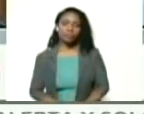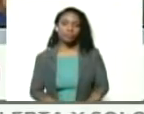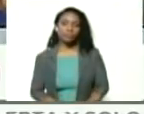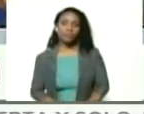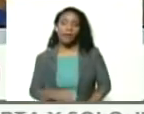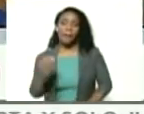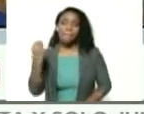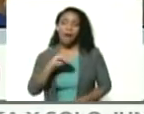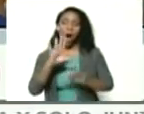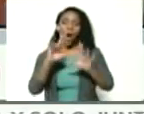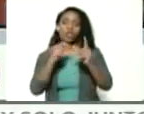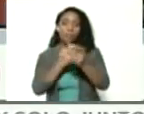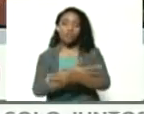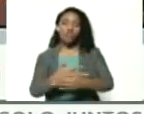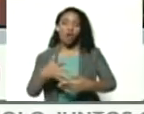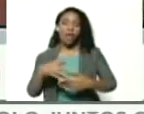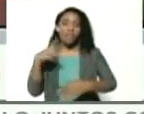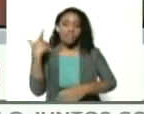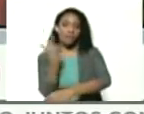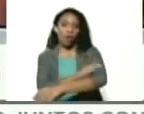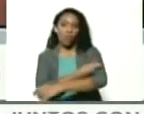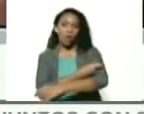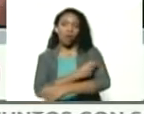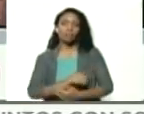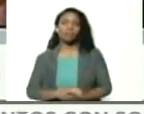más de 11 millones de vacunas.